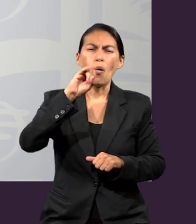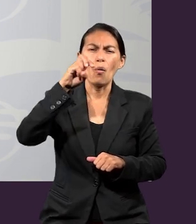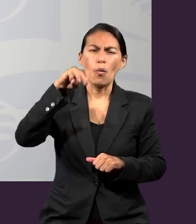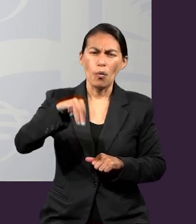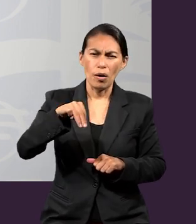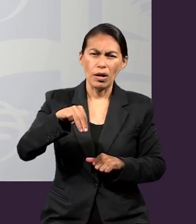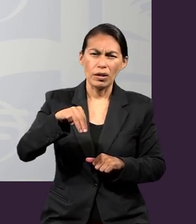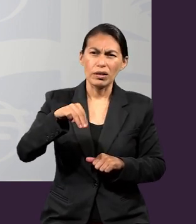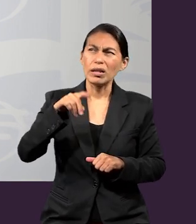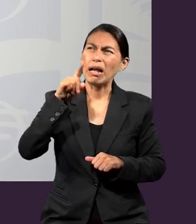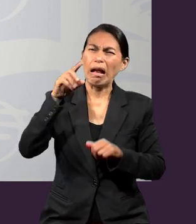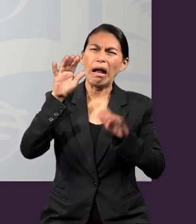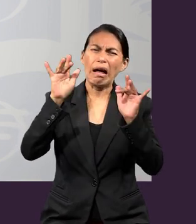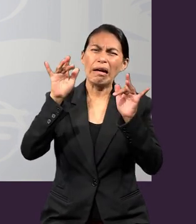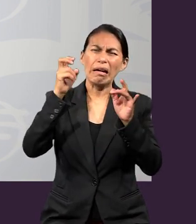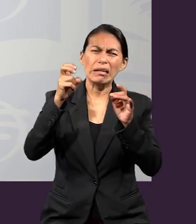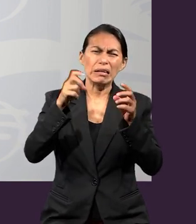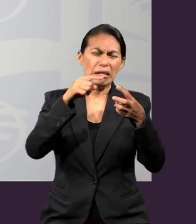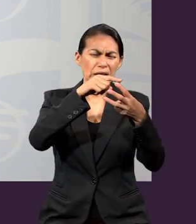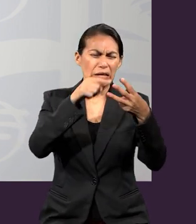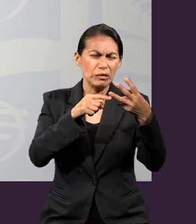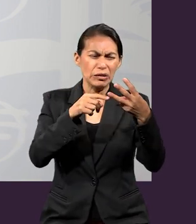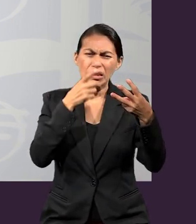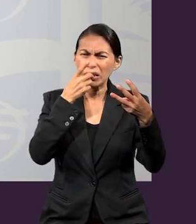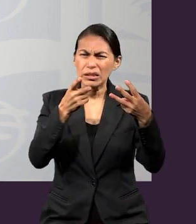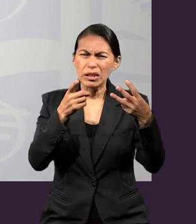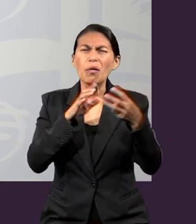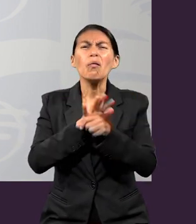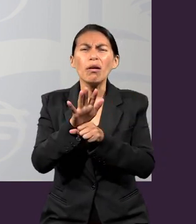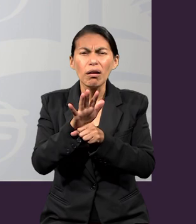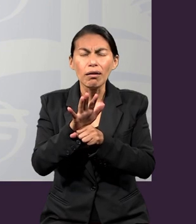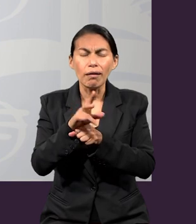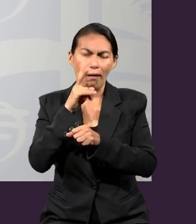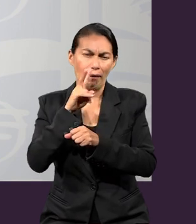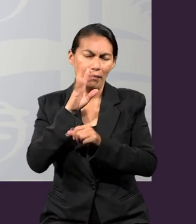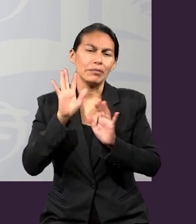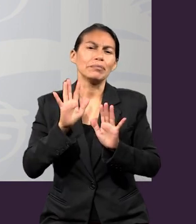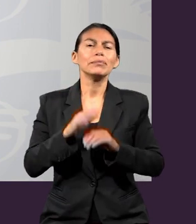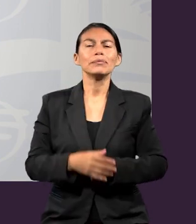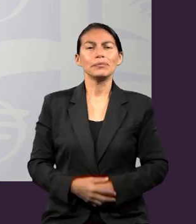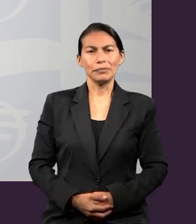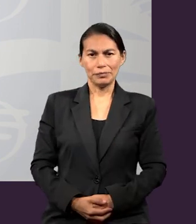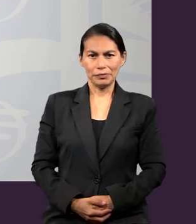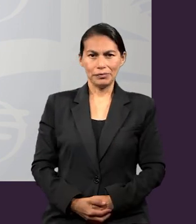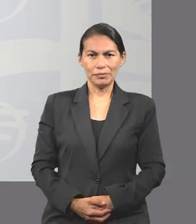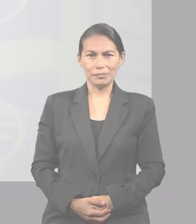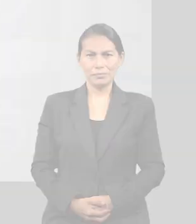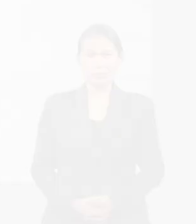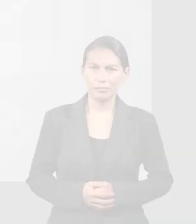acerca de este ángel? Vamos a escuchar lo que dice el experto.